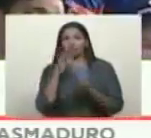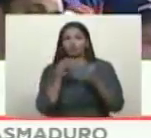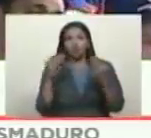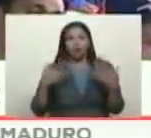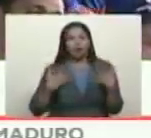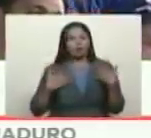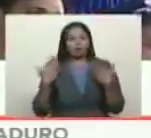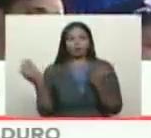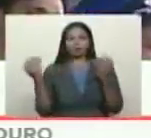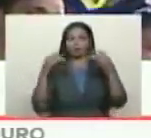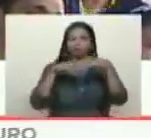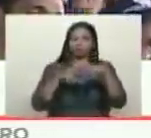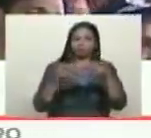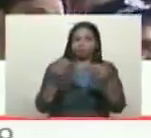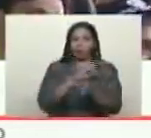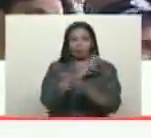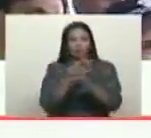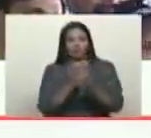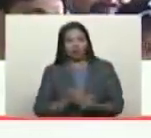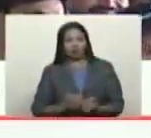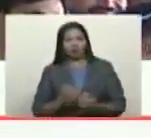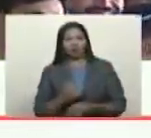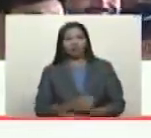alegría traen, qué fuerza.